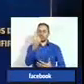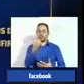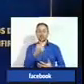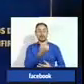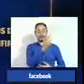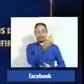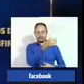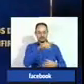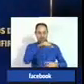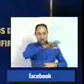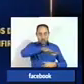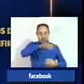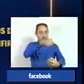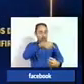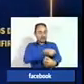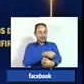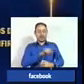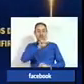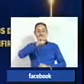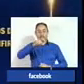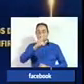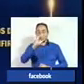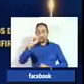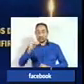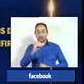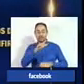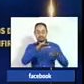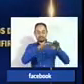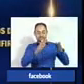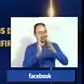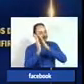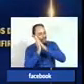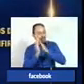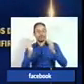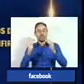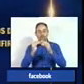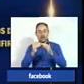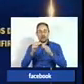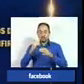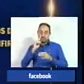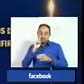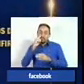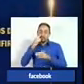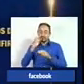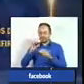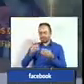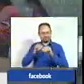de 1,000 camas los hospitales y la toma de muestras de PCR masivas para detectar